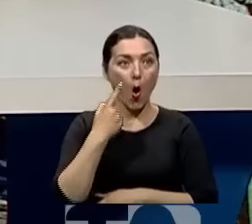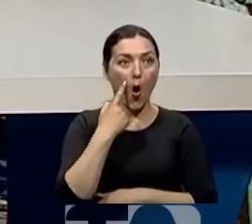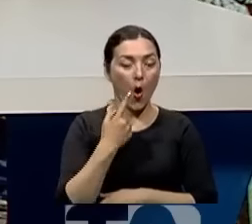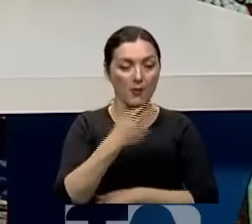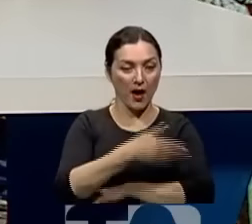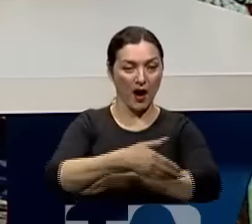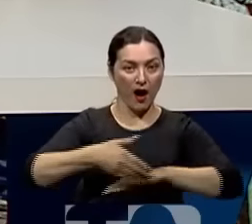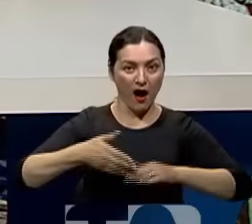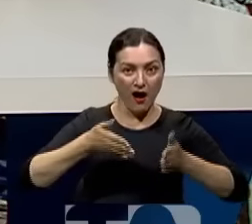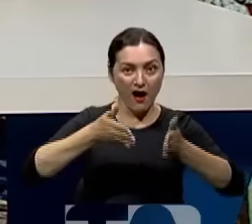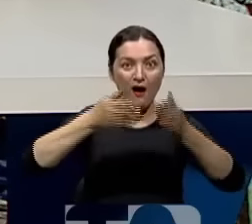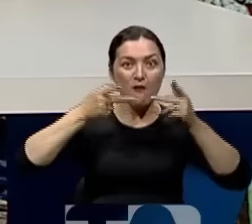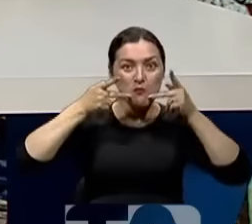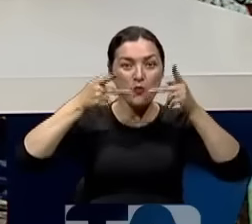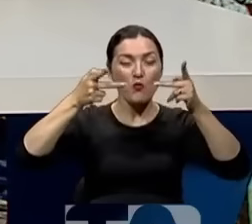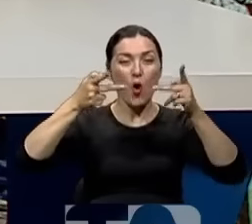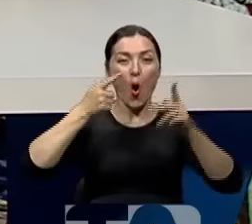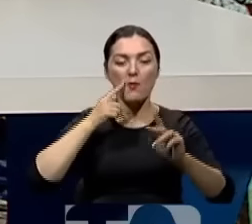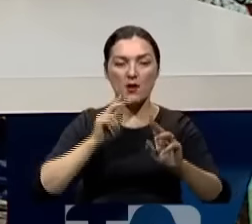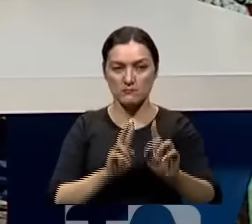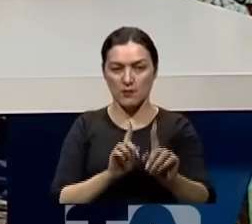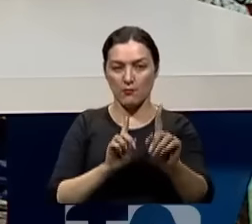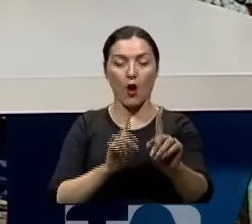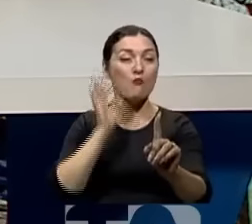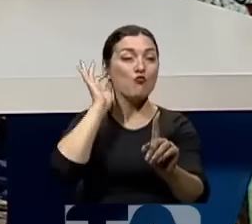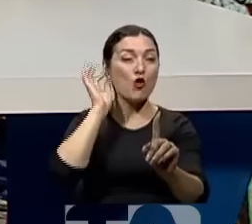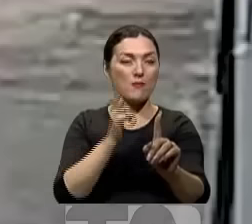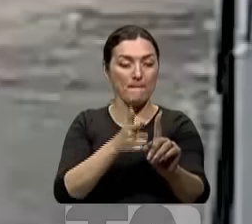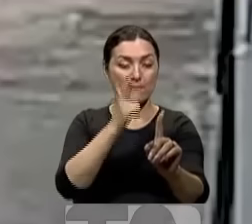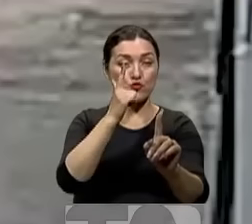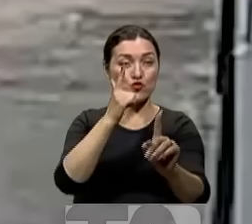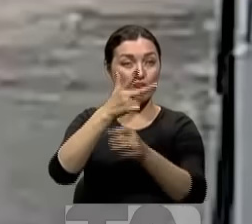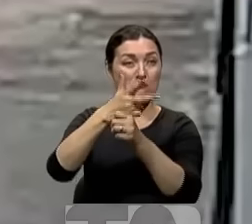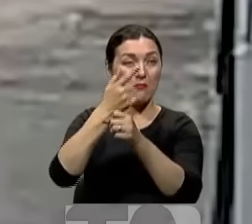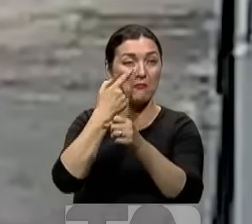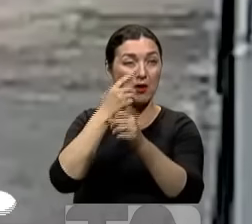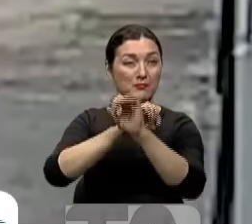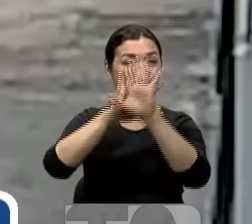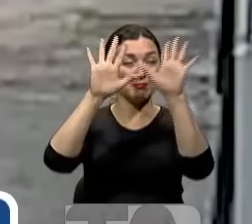vía pública. El hecho quedó registrado en una cámara de seguridad. Vamos a ver.